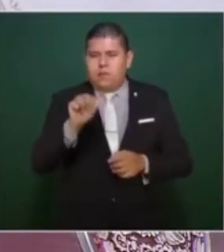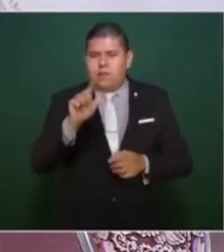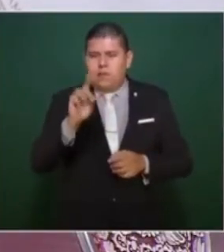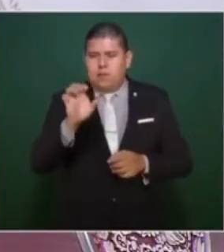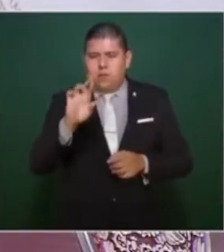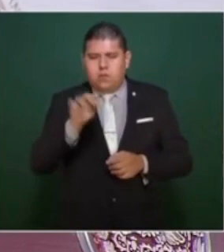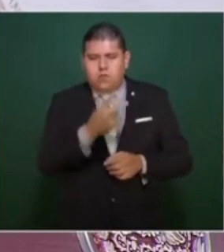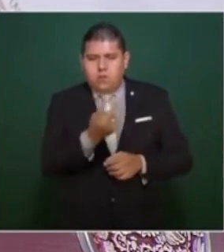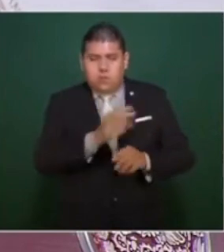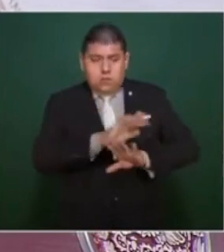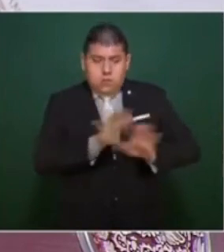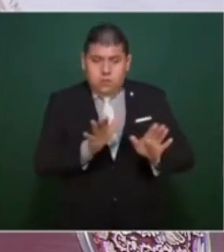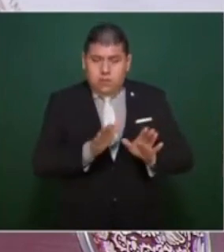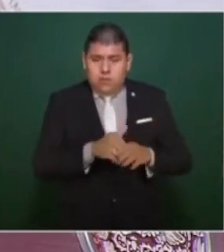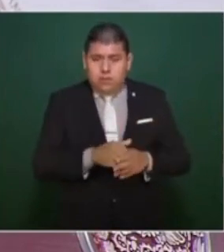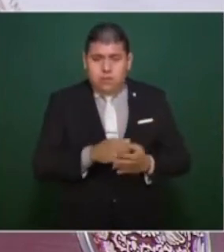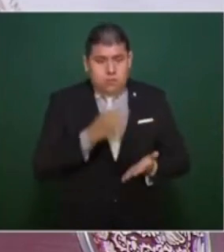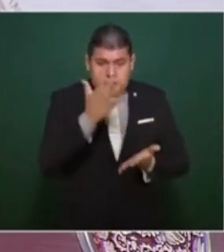es,